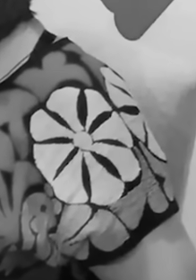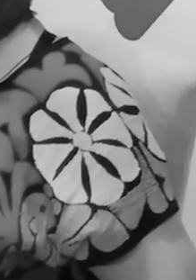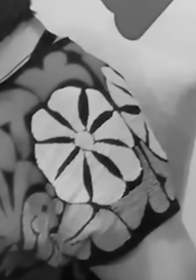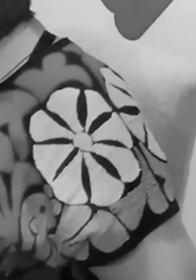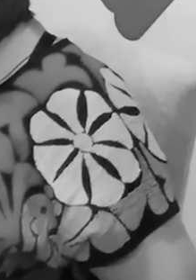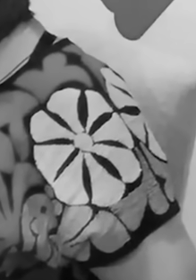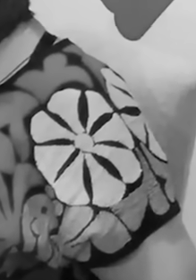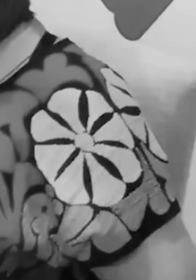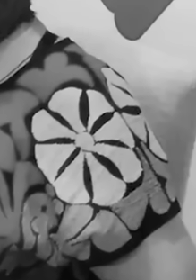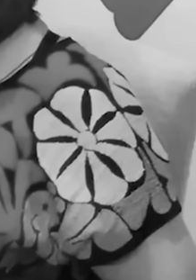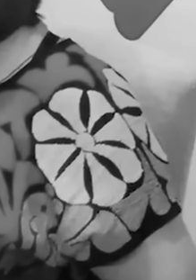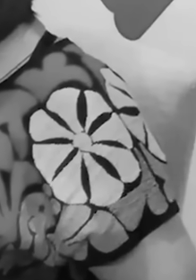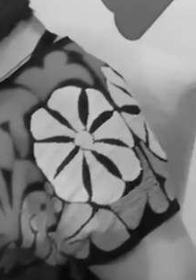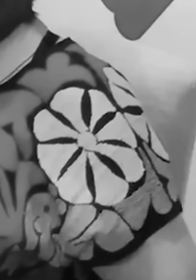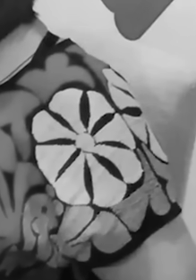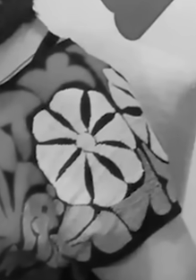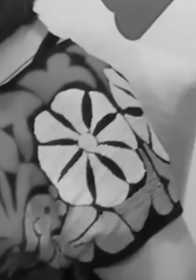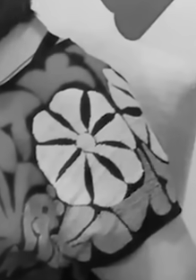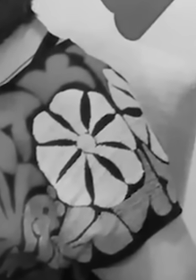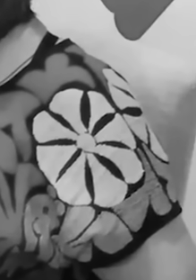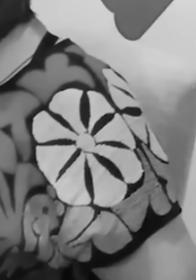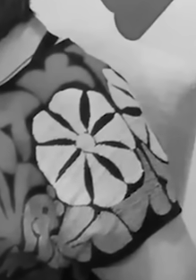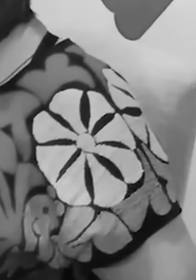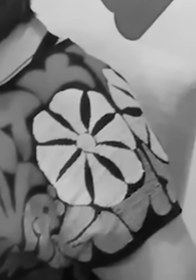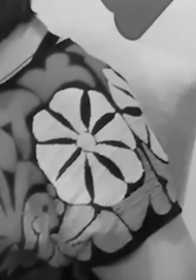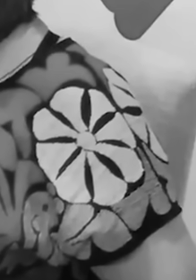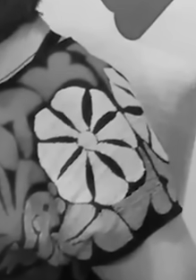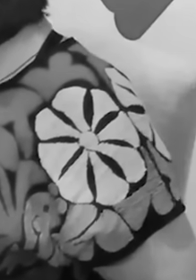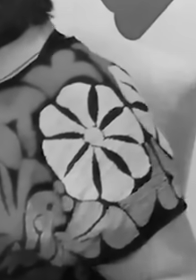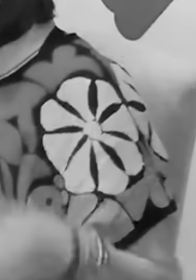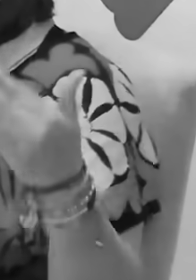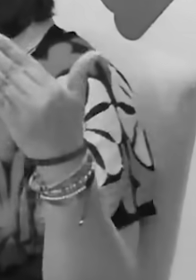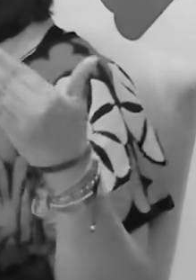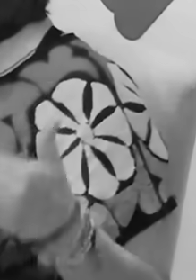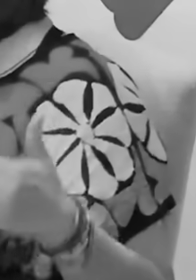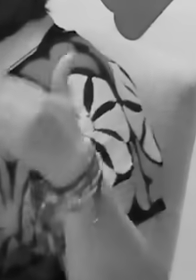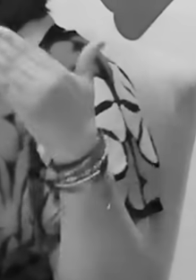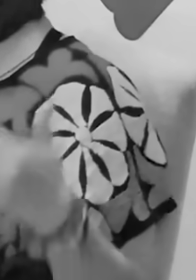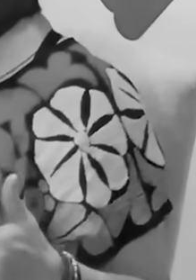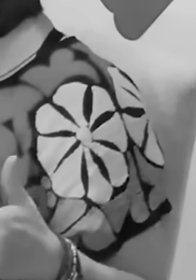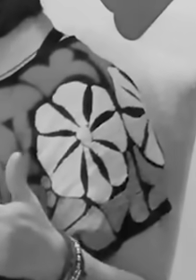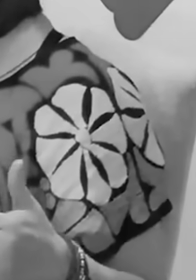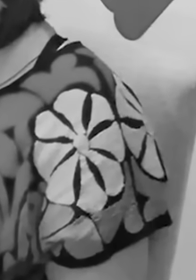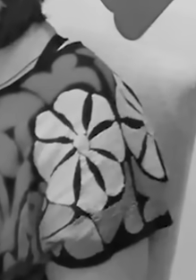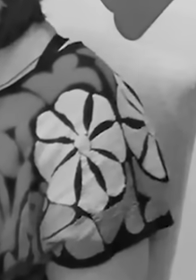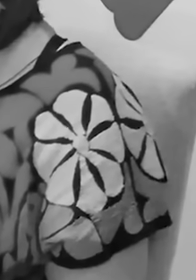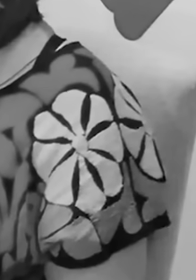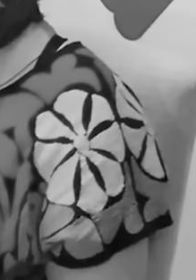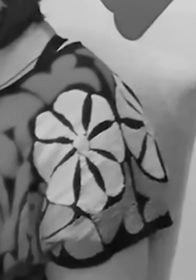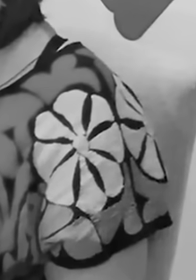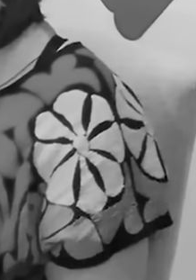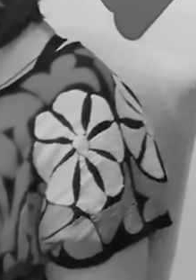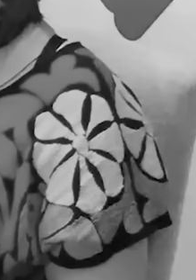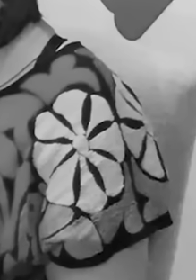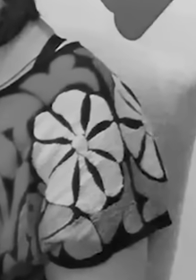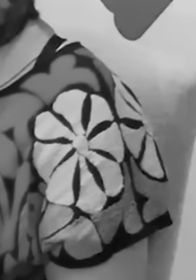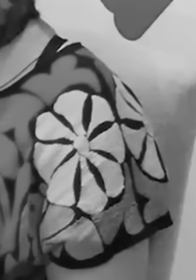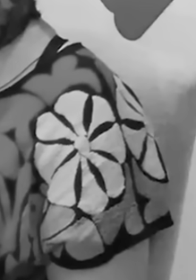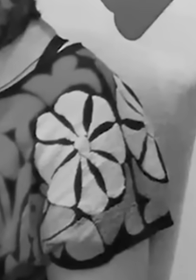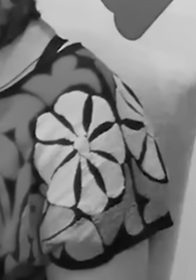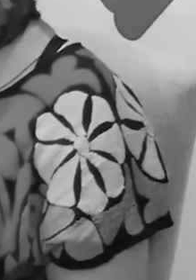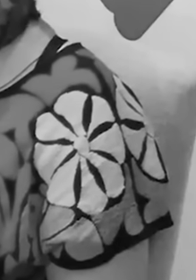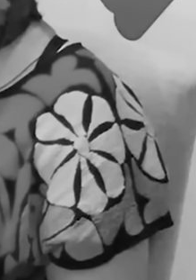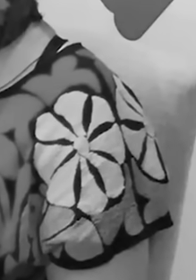fiscal confidencial, que no podía la autoridad revelarla. Podía auditarme si quería. Conozco al fiscal Gertz